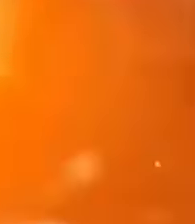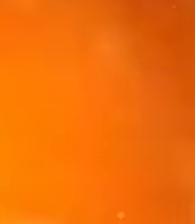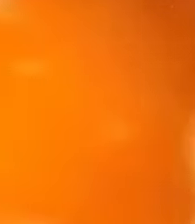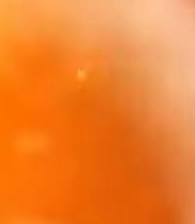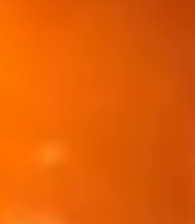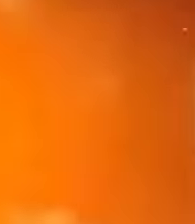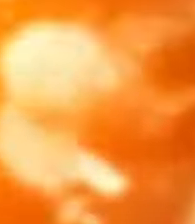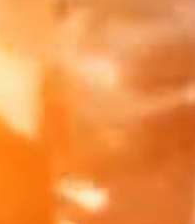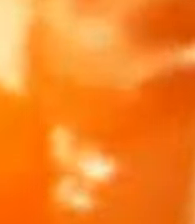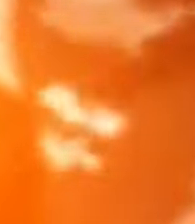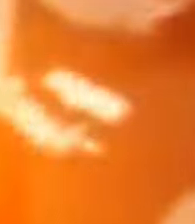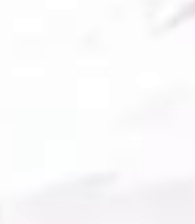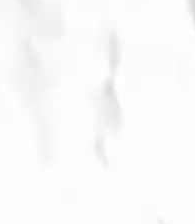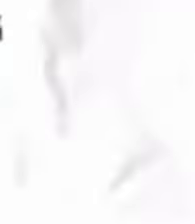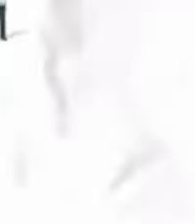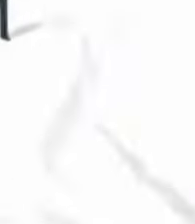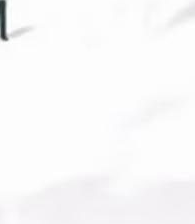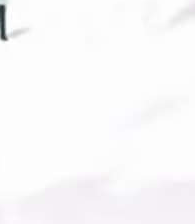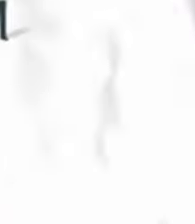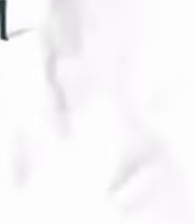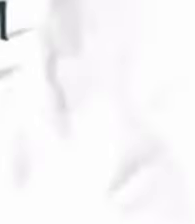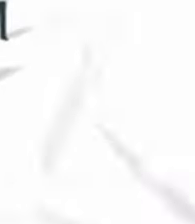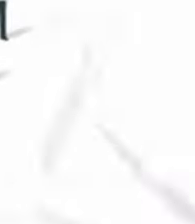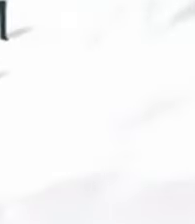nos une.